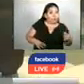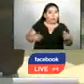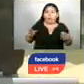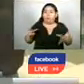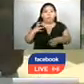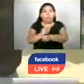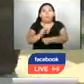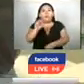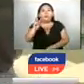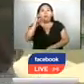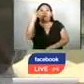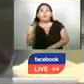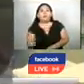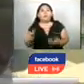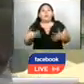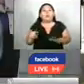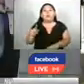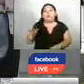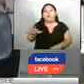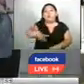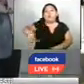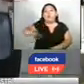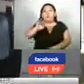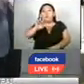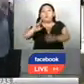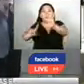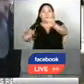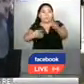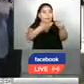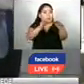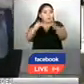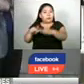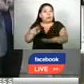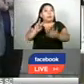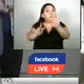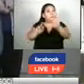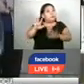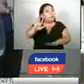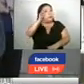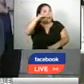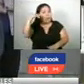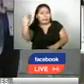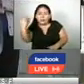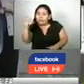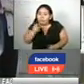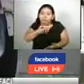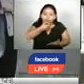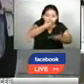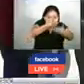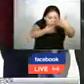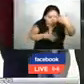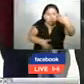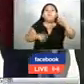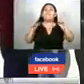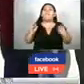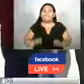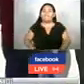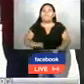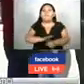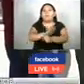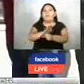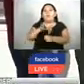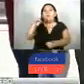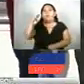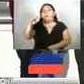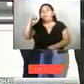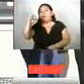promedio, al menos 36 estados. Y más de 75 países han informado casos confirmados de la variante Omicron.